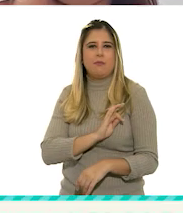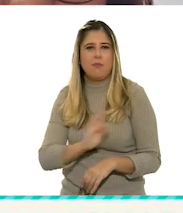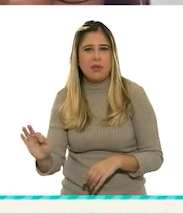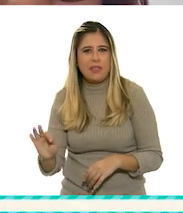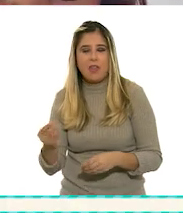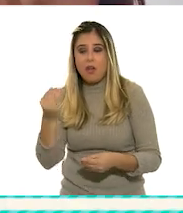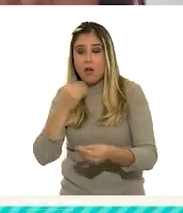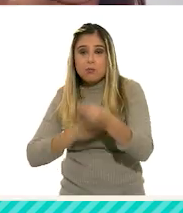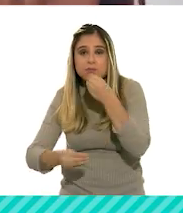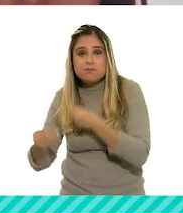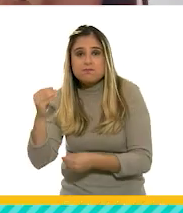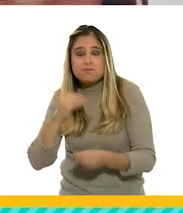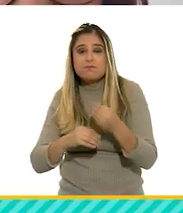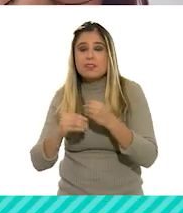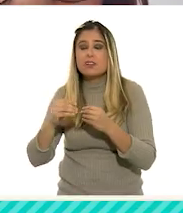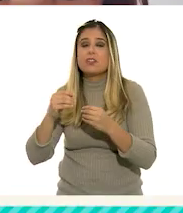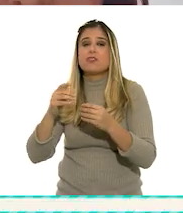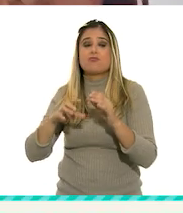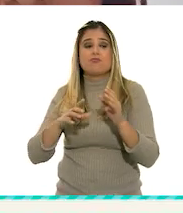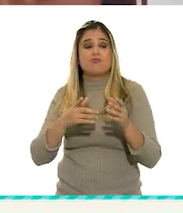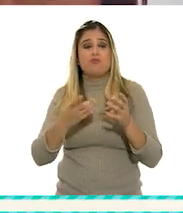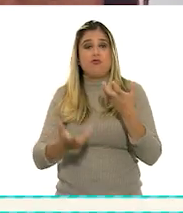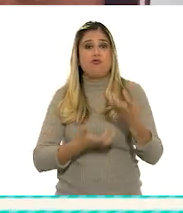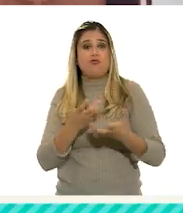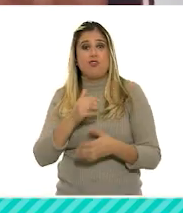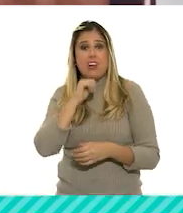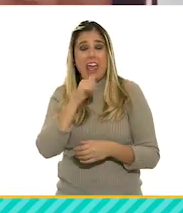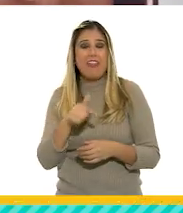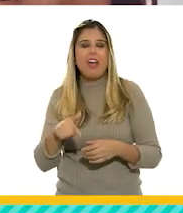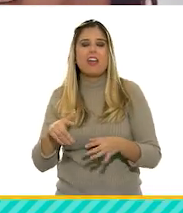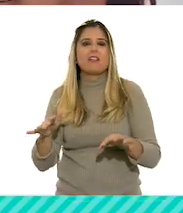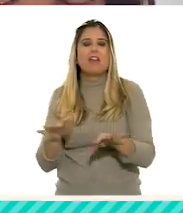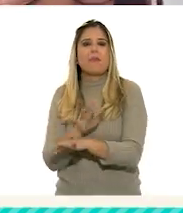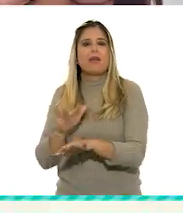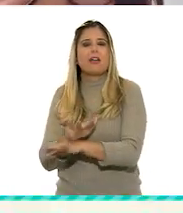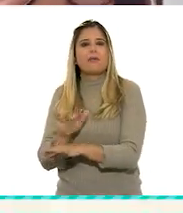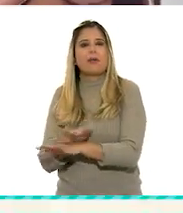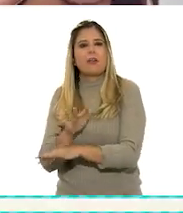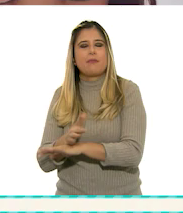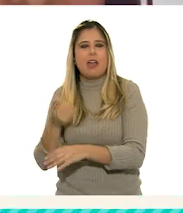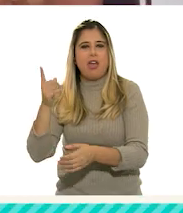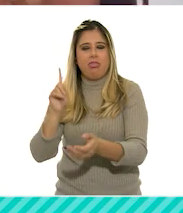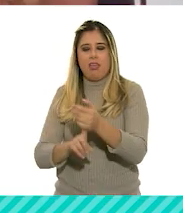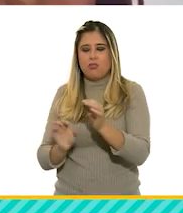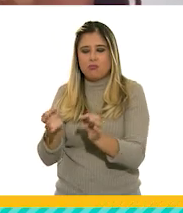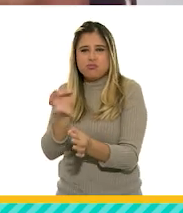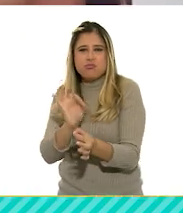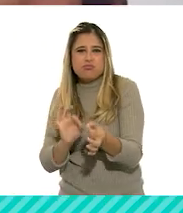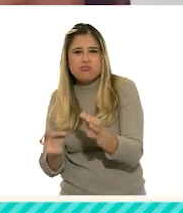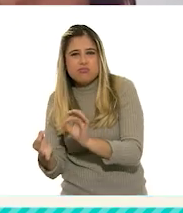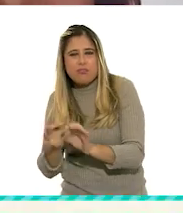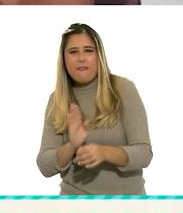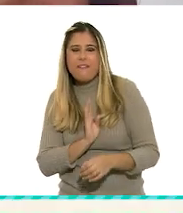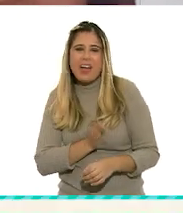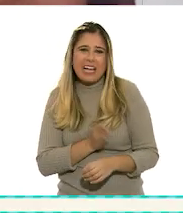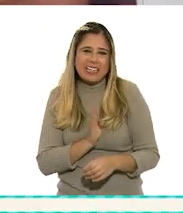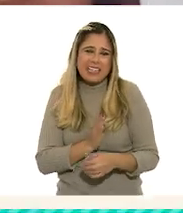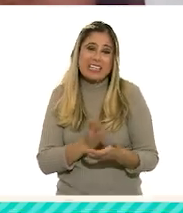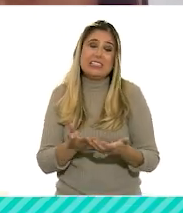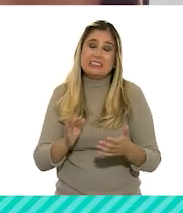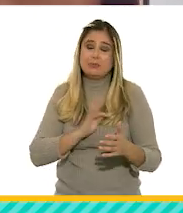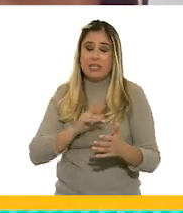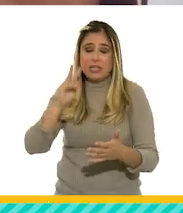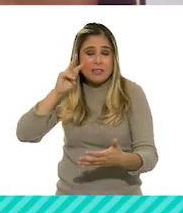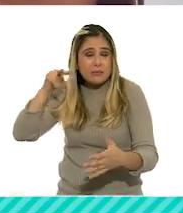excedemos del tiempo de cocción, van a cambiar sus características organolépticas y vamos a